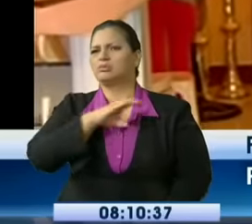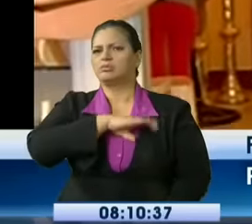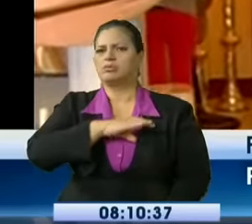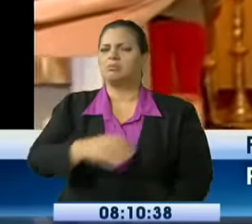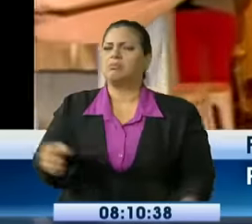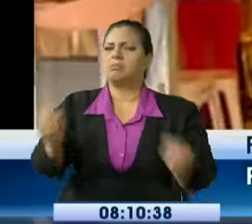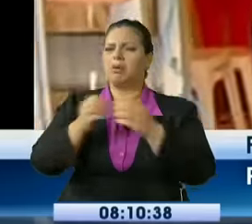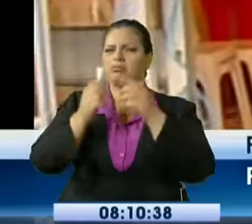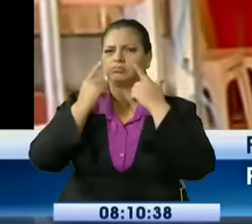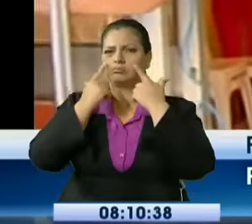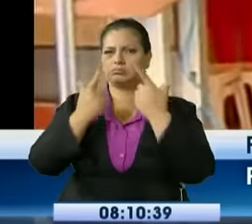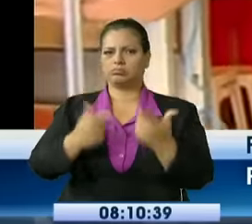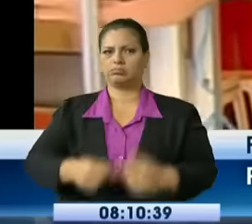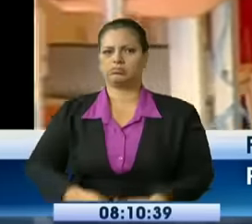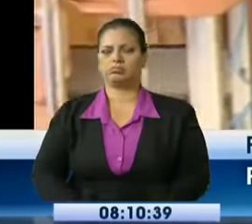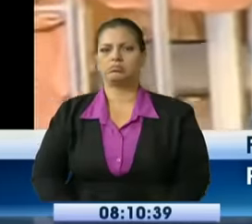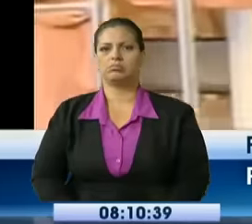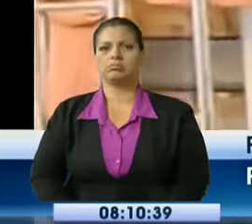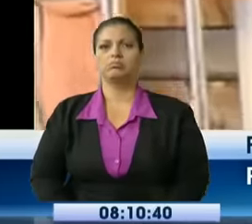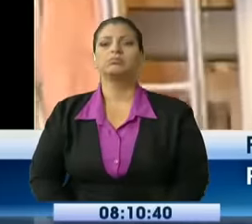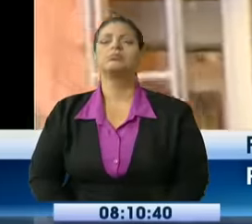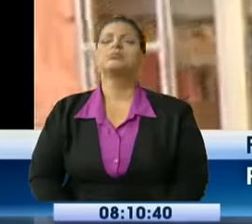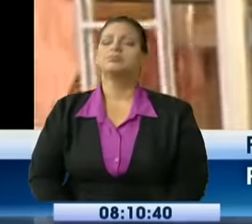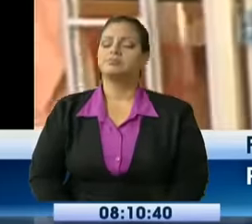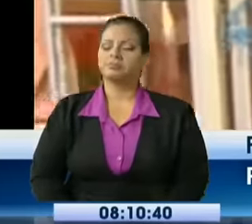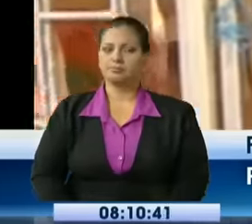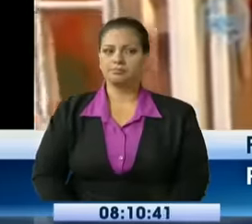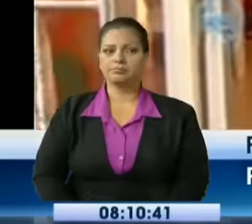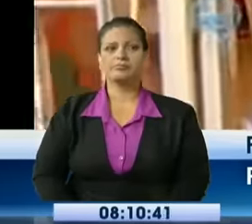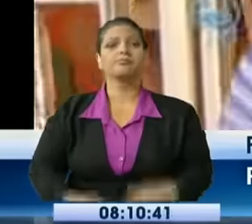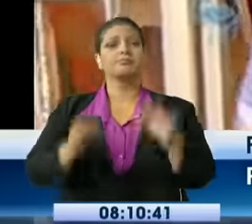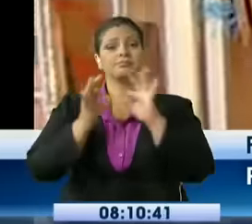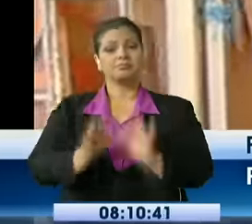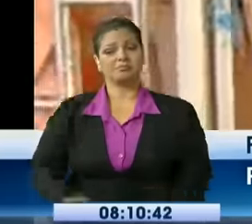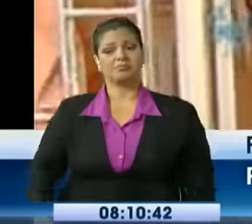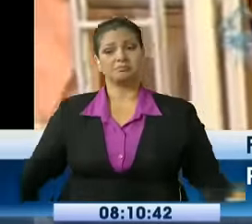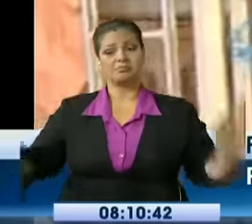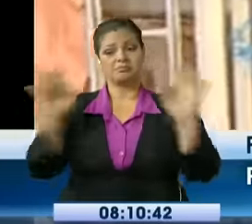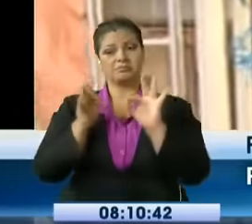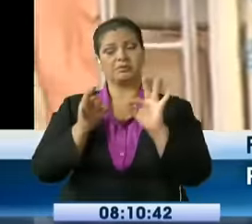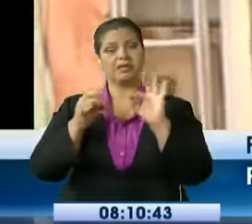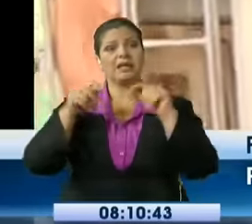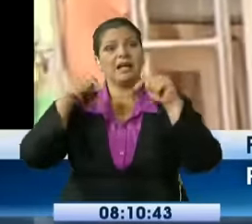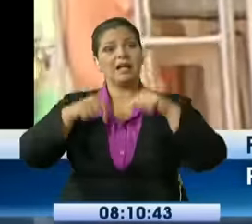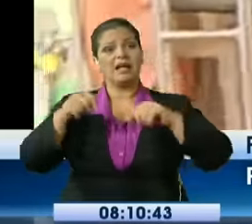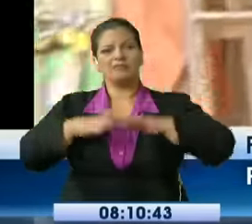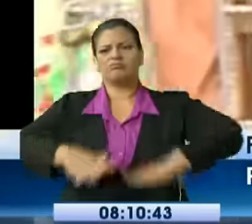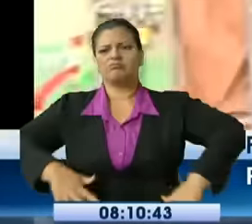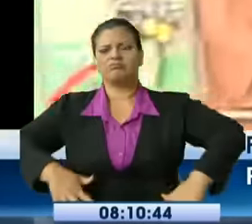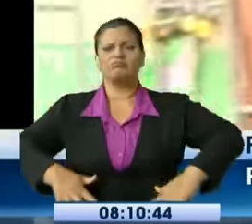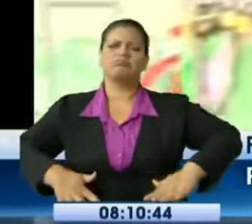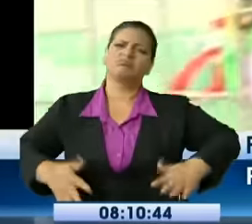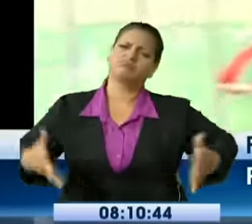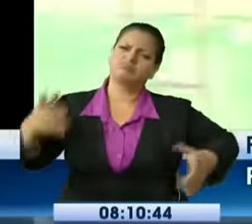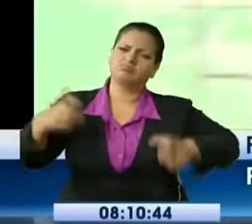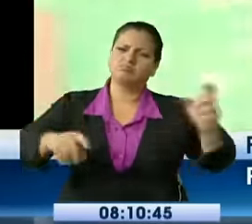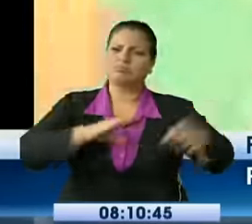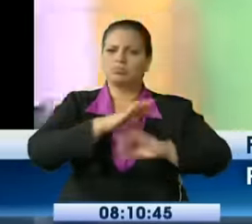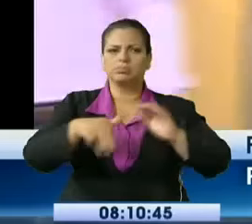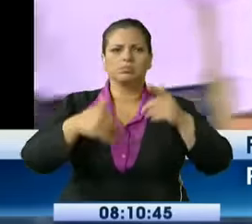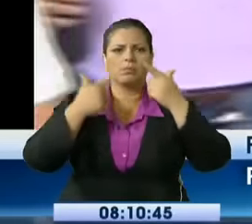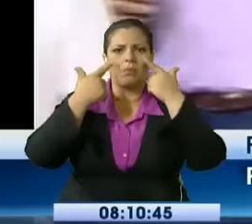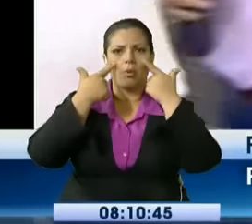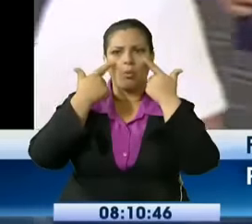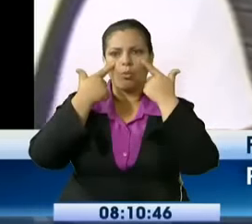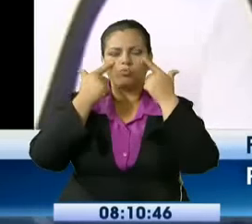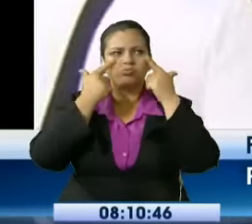también estar pendientes del sector, estar todos, obviamente, pendientes de de qué pasa en la cuadra, señor. Buenos días. Oigan,